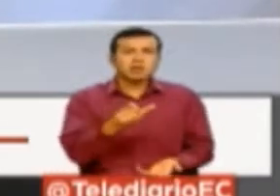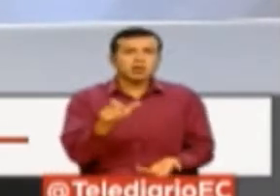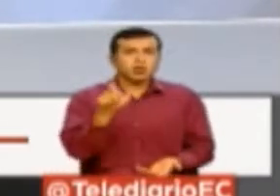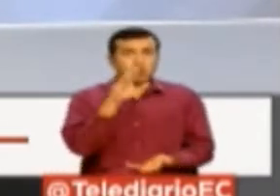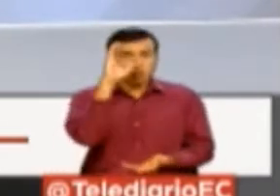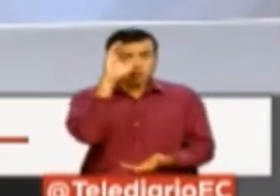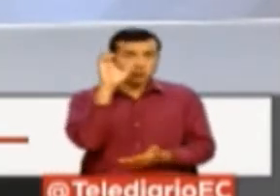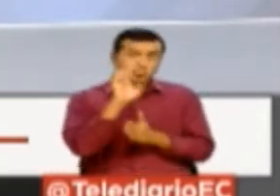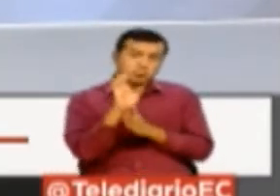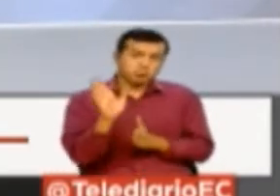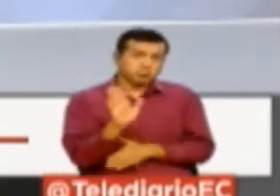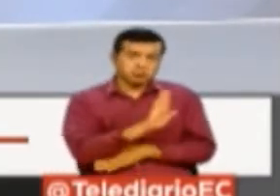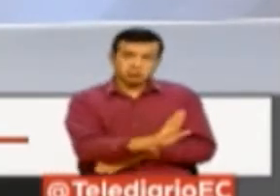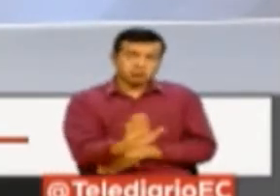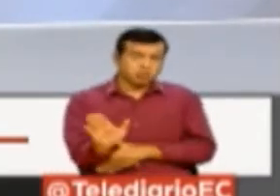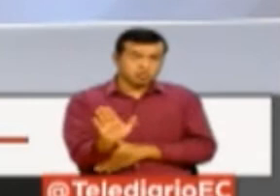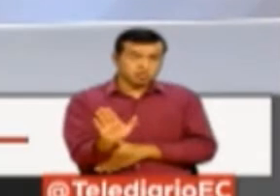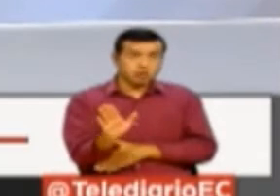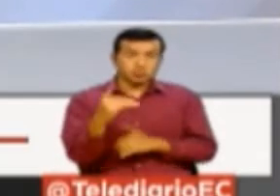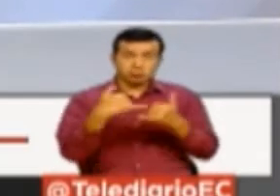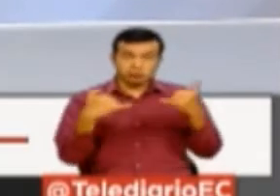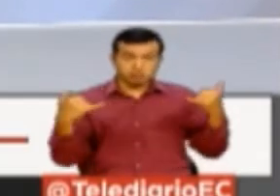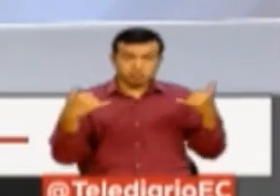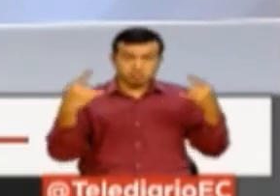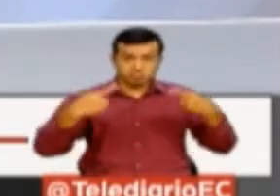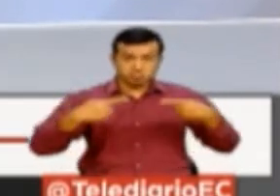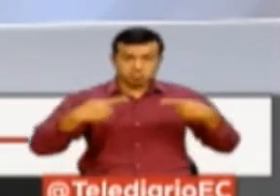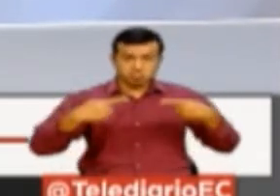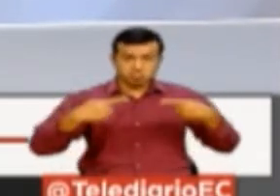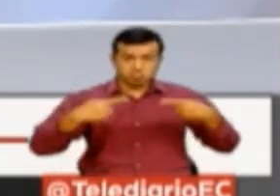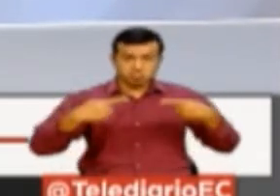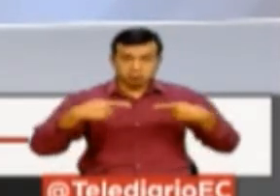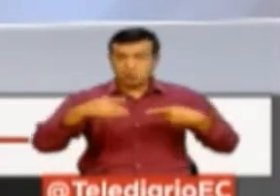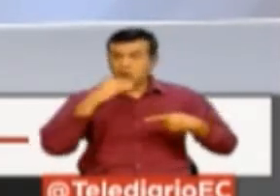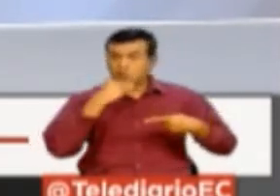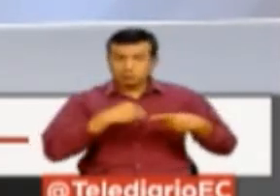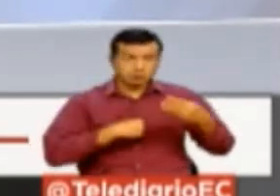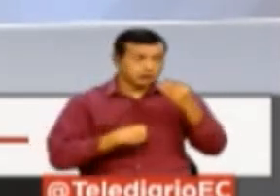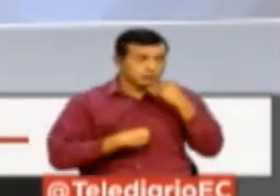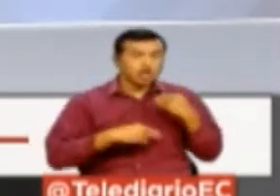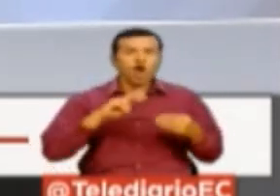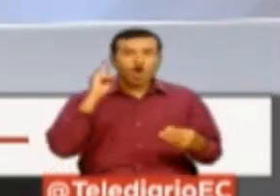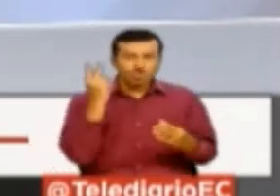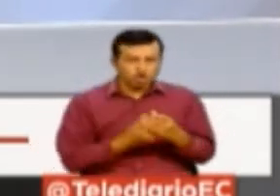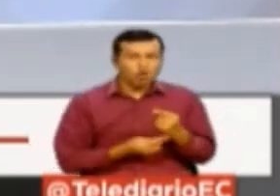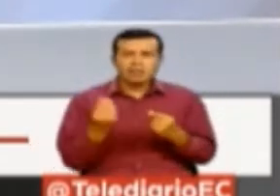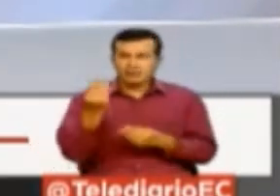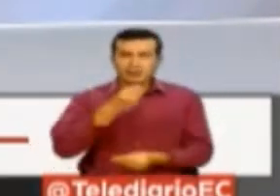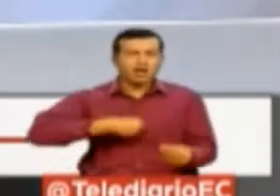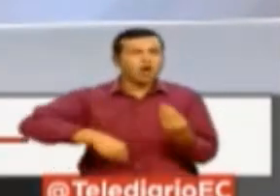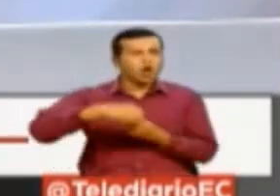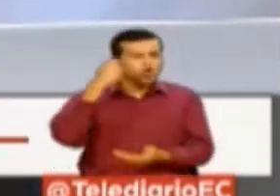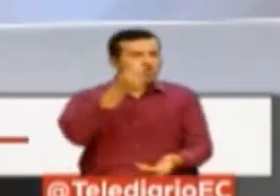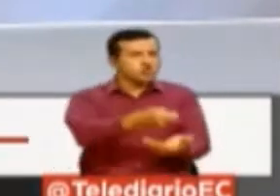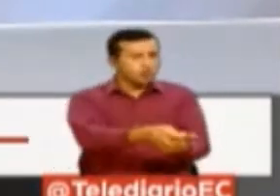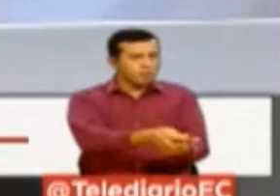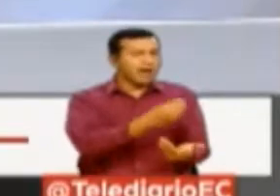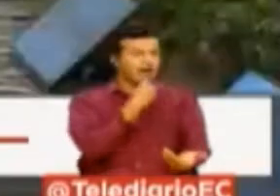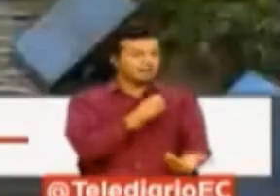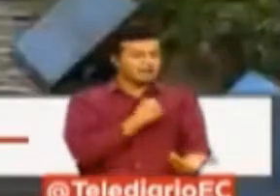ecuatoriana porque él usa la frontera que nos dé información que nos permita